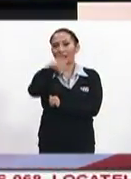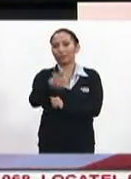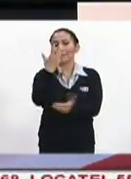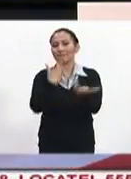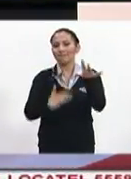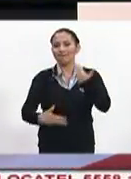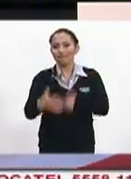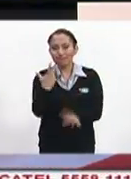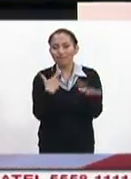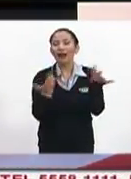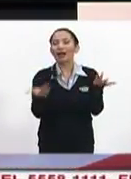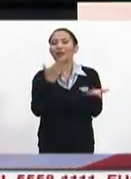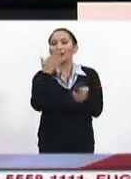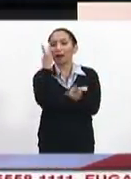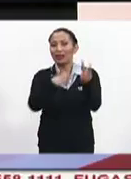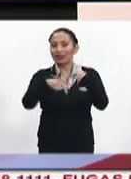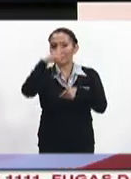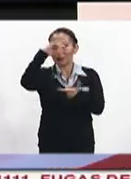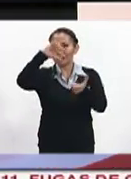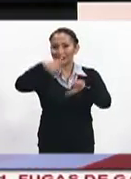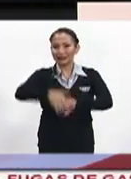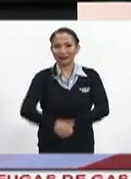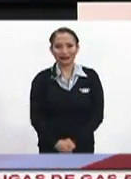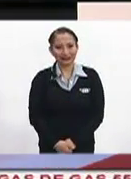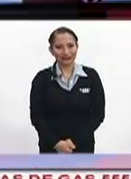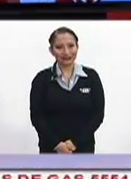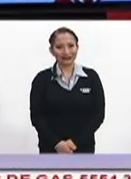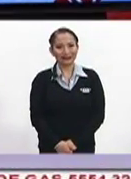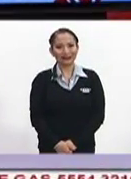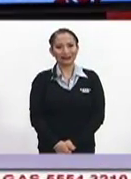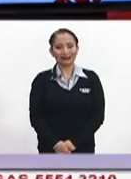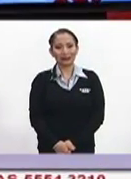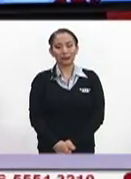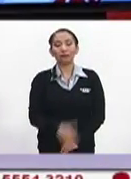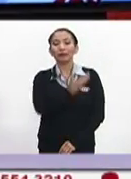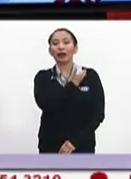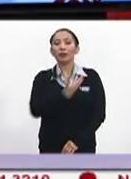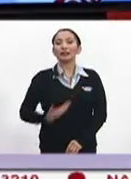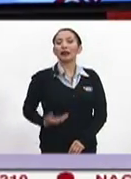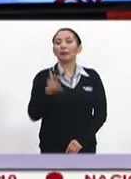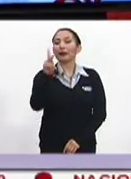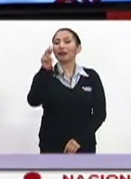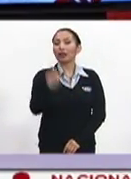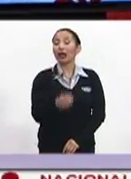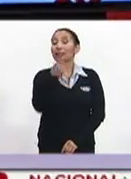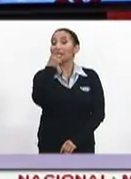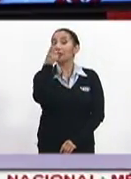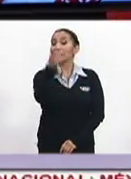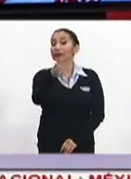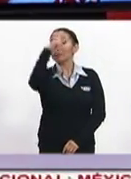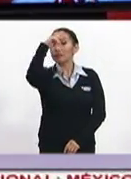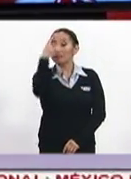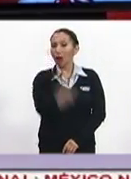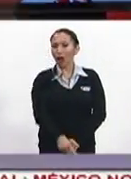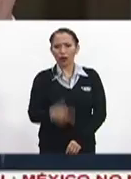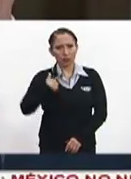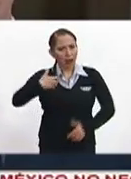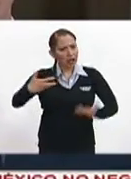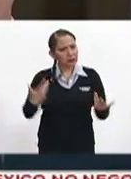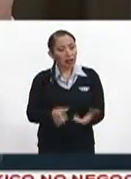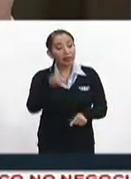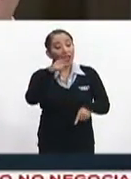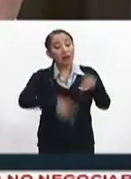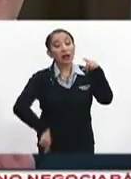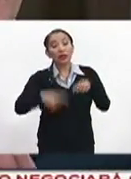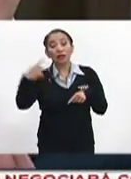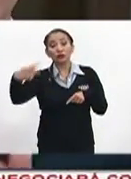señas mexicana, y le damos la bienvenida. Esto es México al Día. El presidente Enrique Peña Nieto aseguró que México va a actuar en